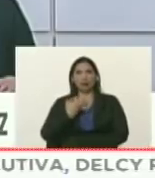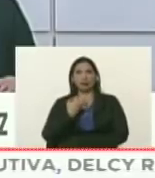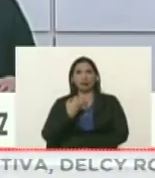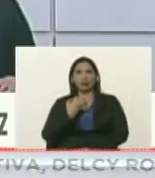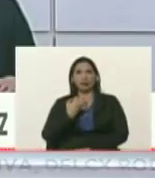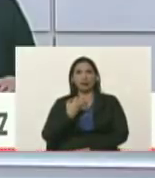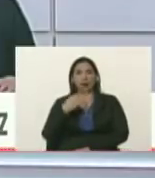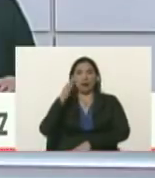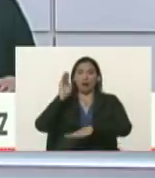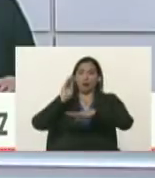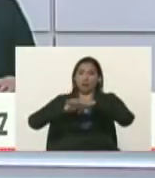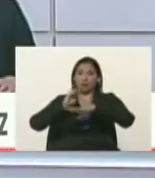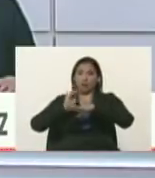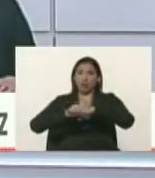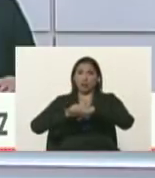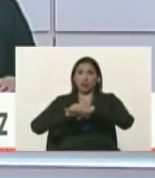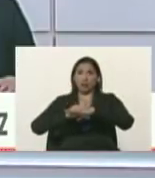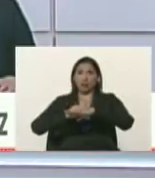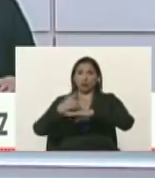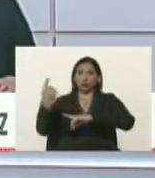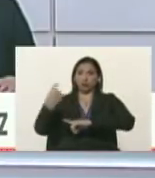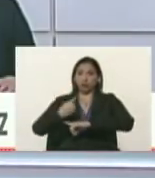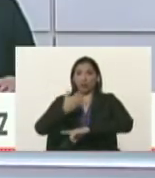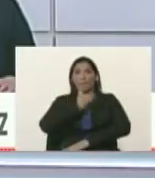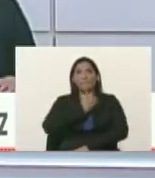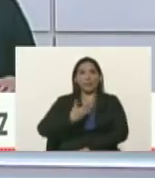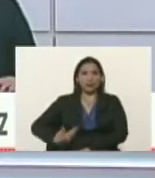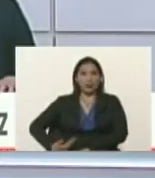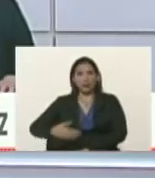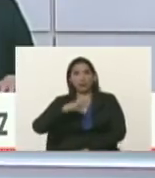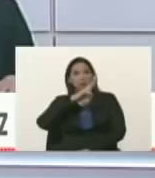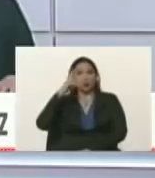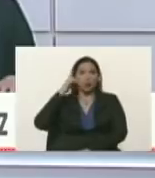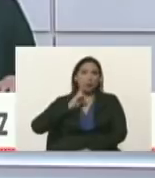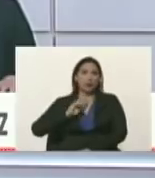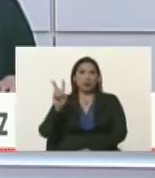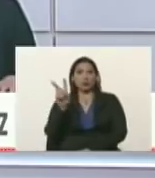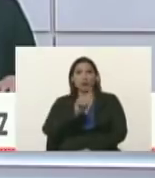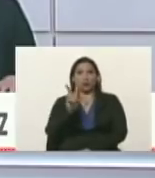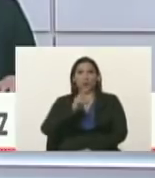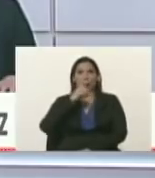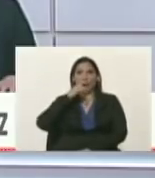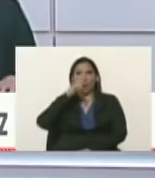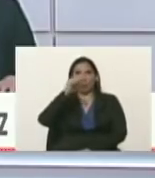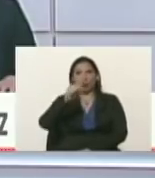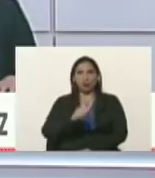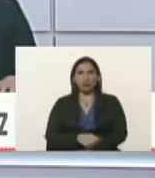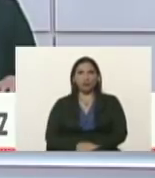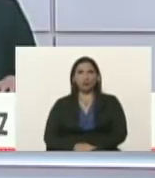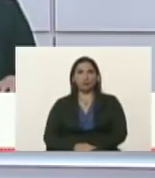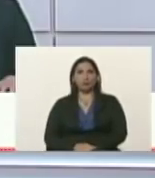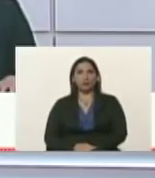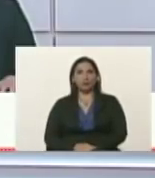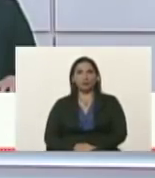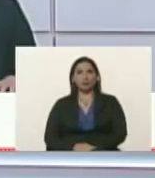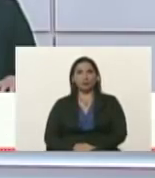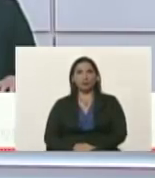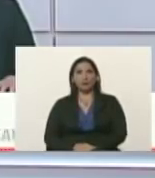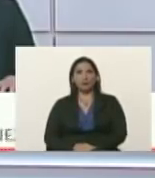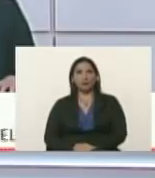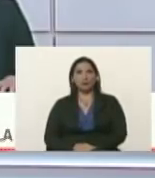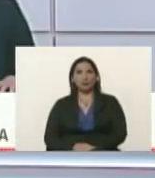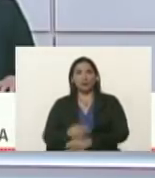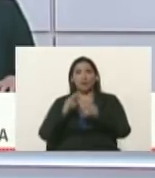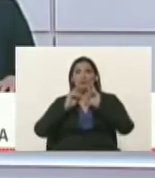ha pedido el presidente de la República Bolivariana de Venezuela, Nicolás Maduro Moros, que nos dirijamos